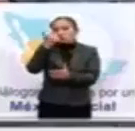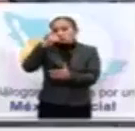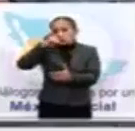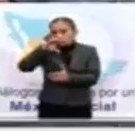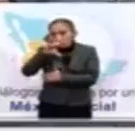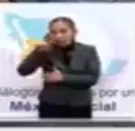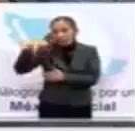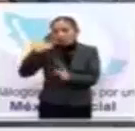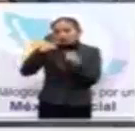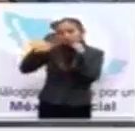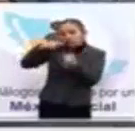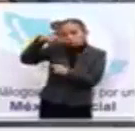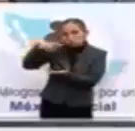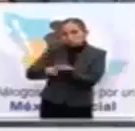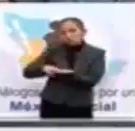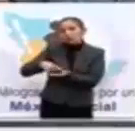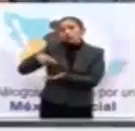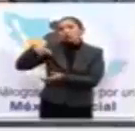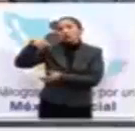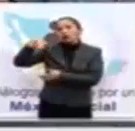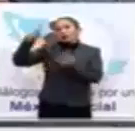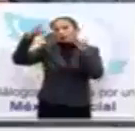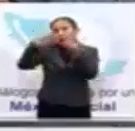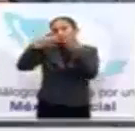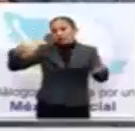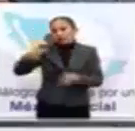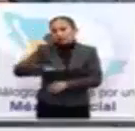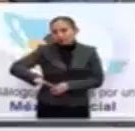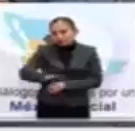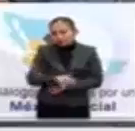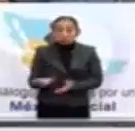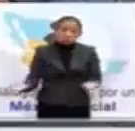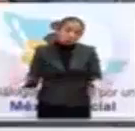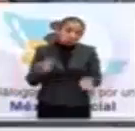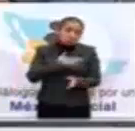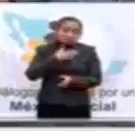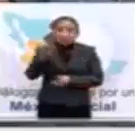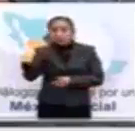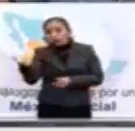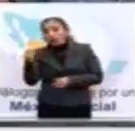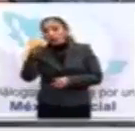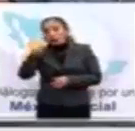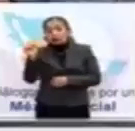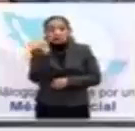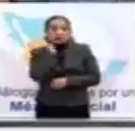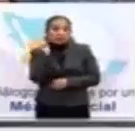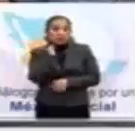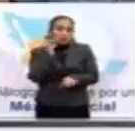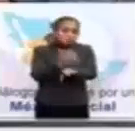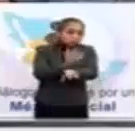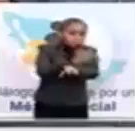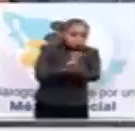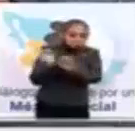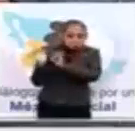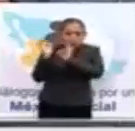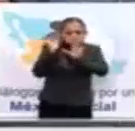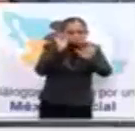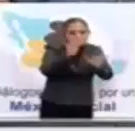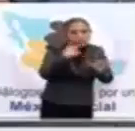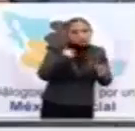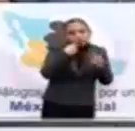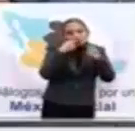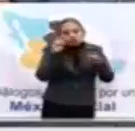donde vamos a discutir precisamente lo del territorio. Sería bueno, ¿no?, que el Senado nos acompañara, estuviera ahí en